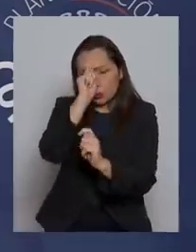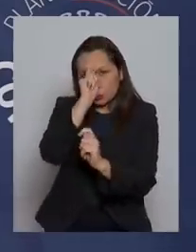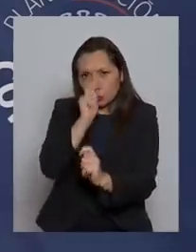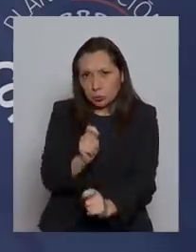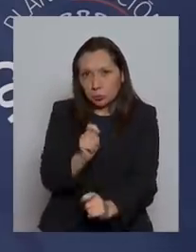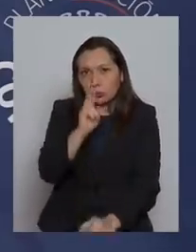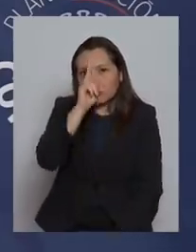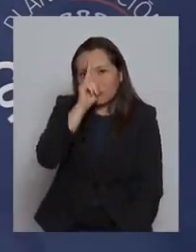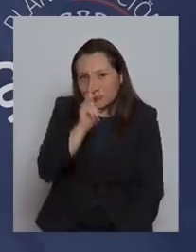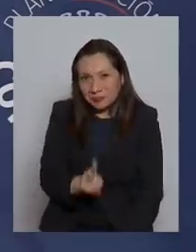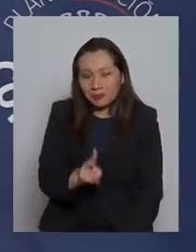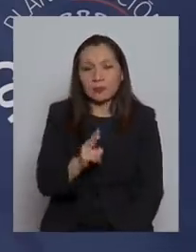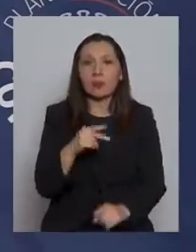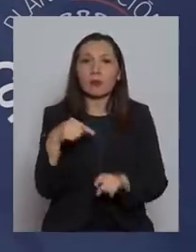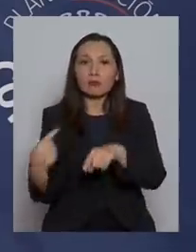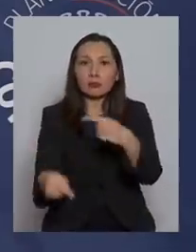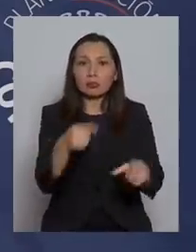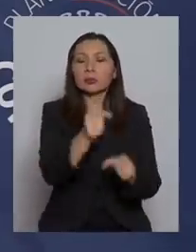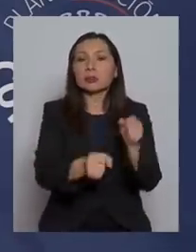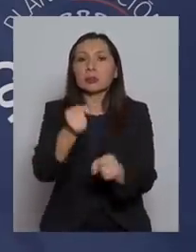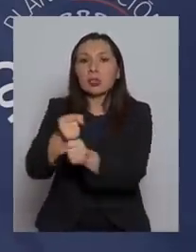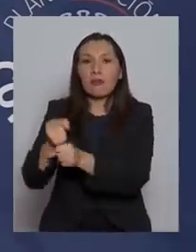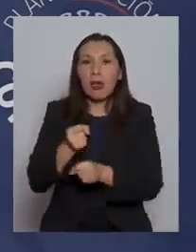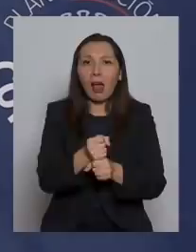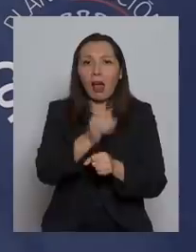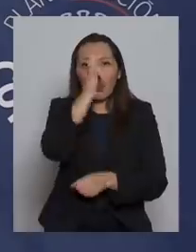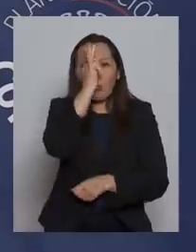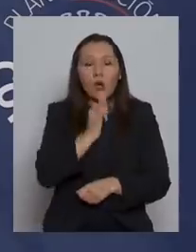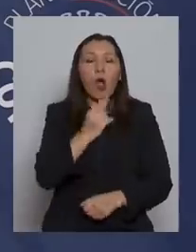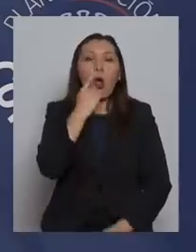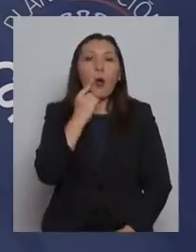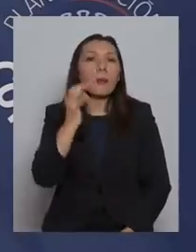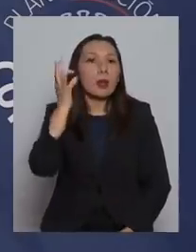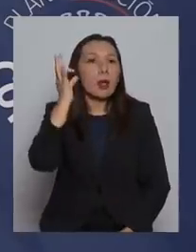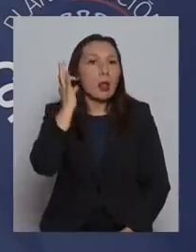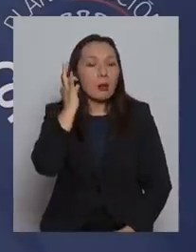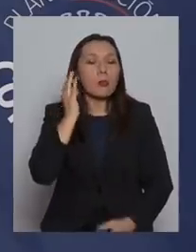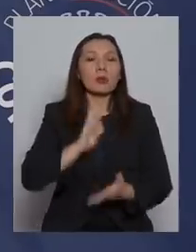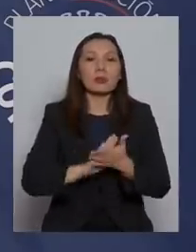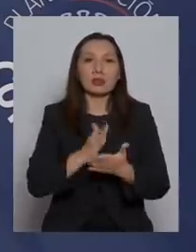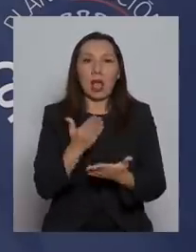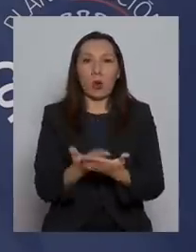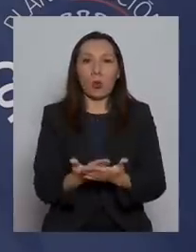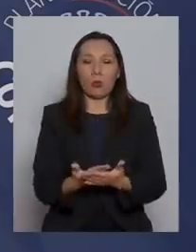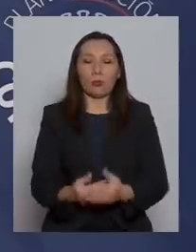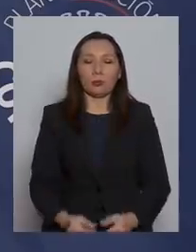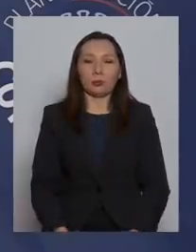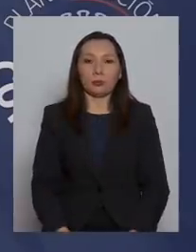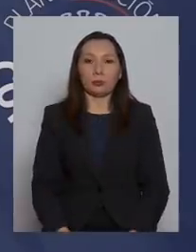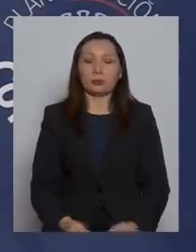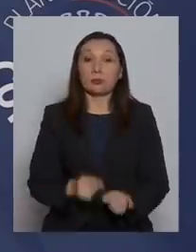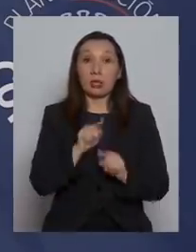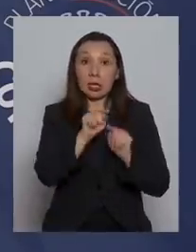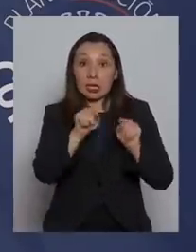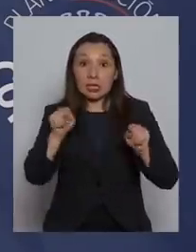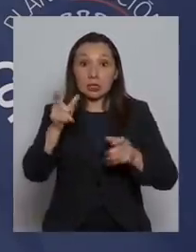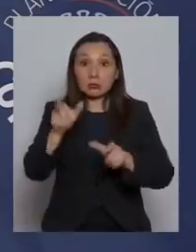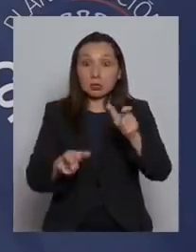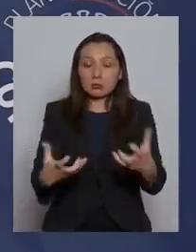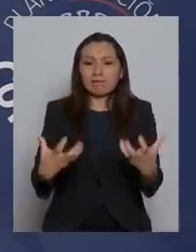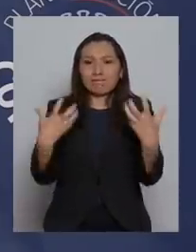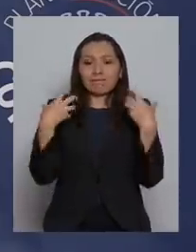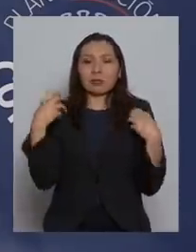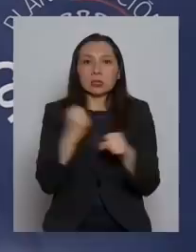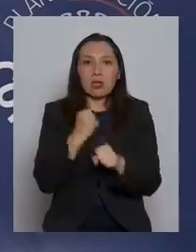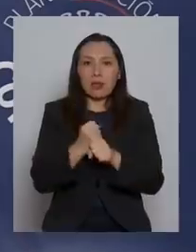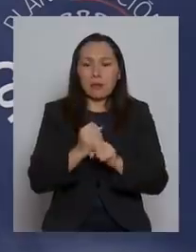hoy un homenaje a nuestros trabajadores y trabajadoras de la salud. Lo que ellos están haciendo por